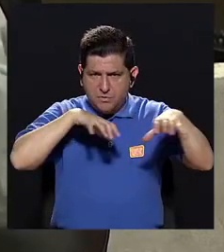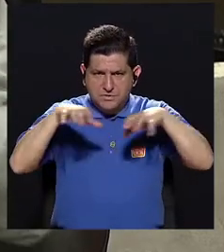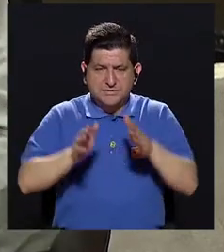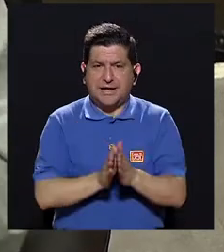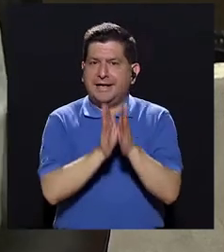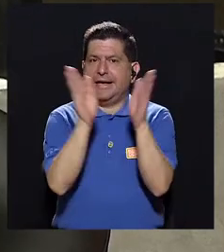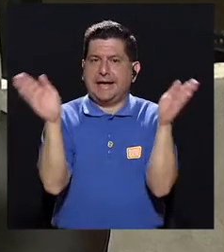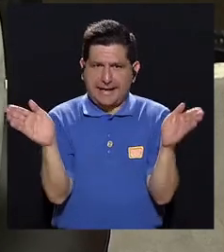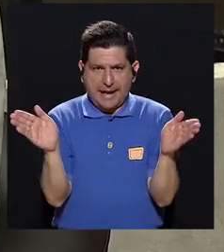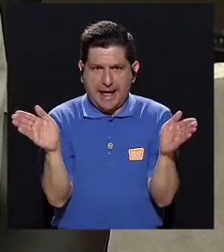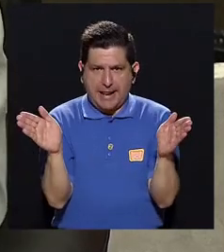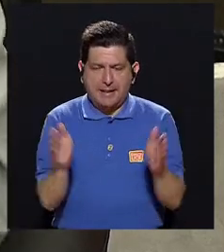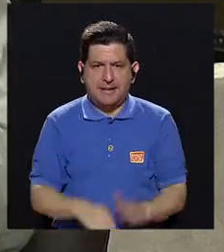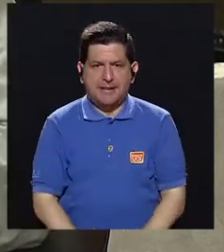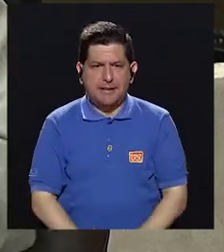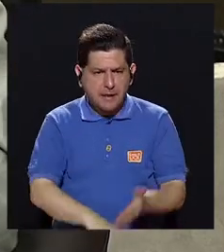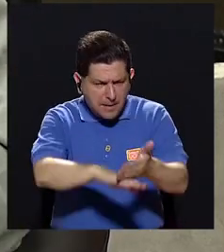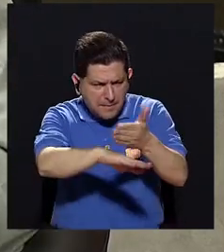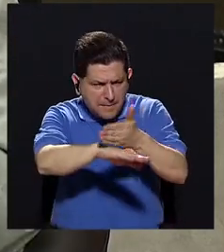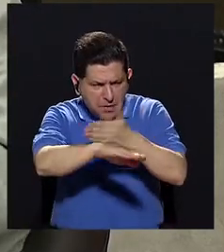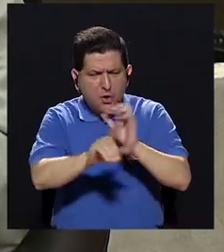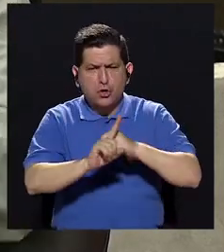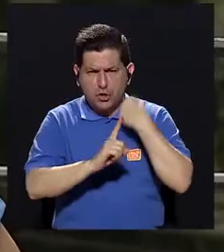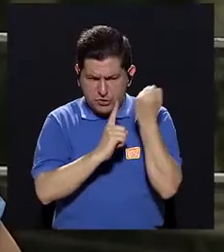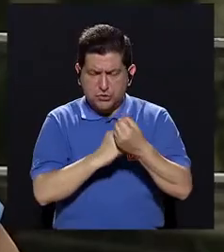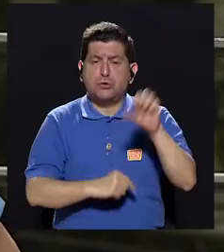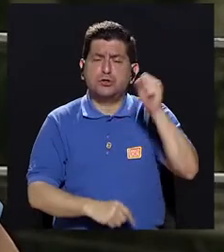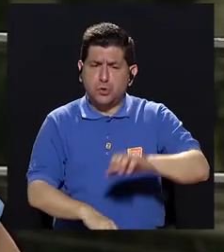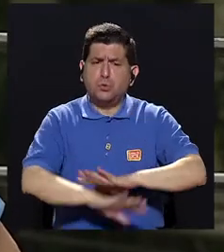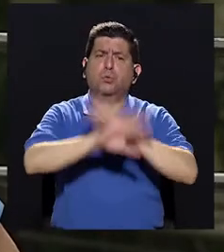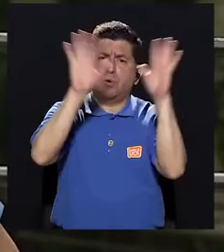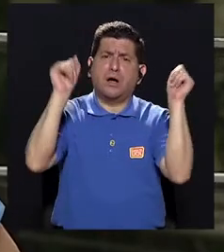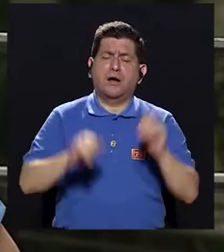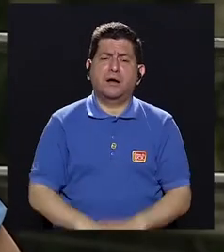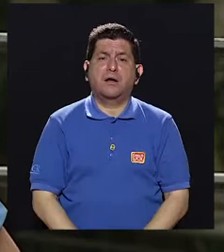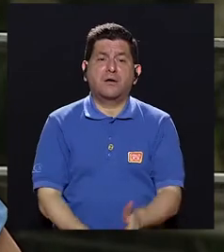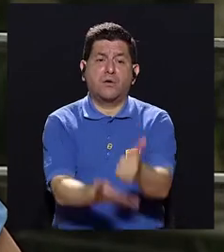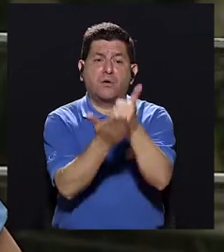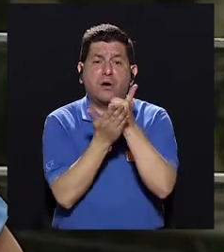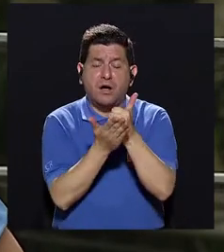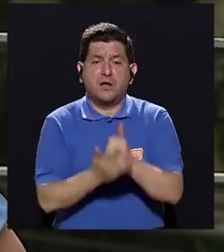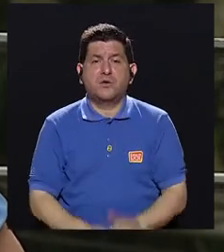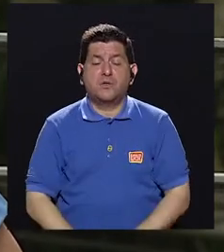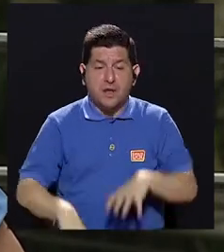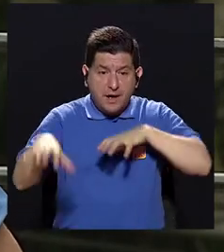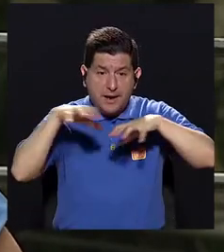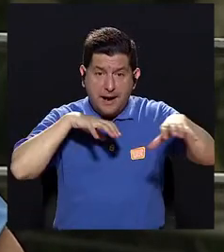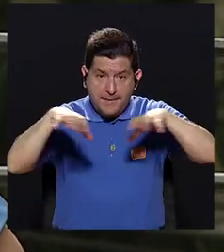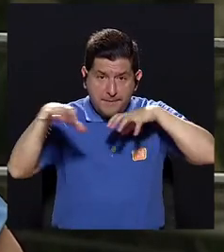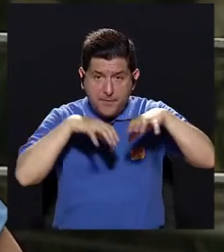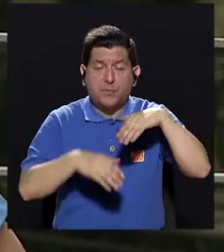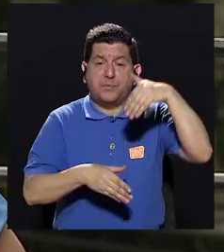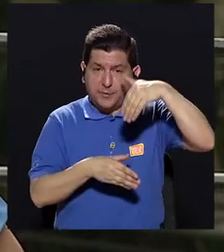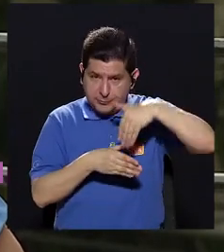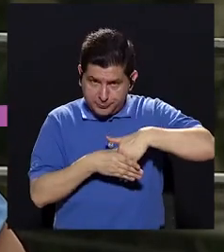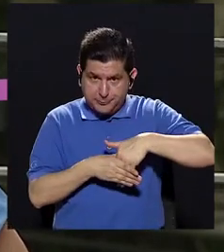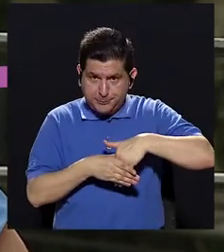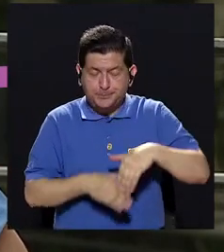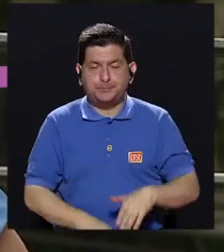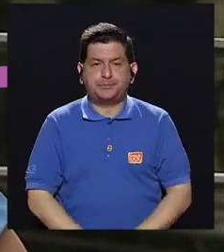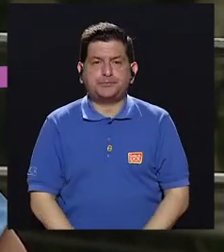en términos generales pueden mejorar esa condición? Sí, claro, un montón. Más que todo porque te ayuda a que haya más movilidad,